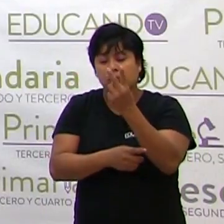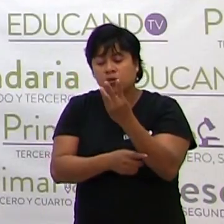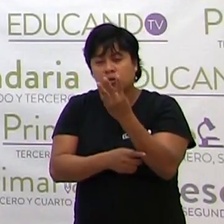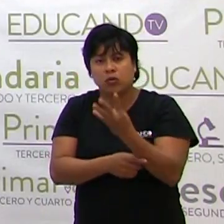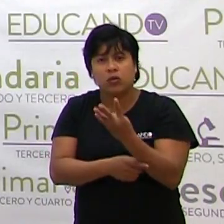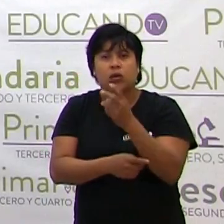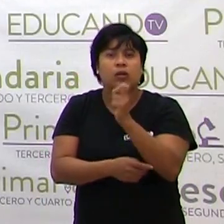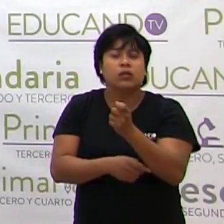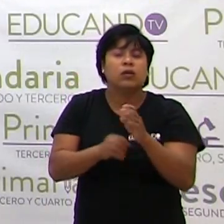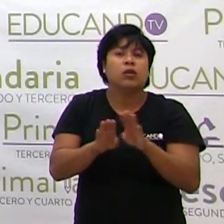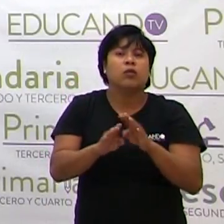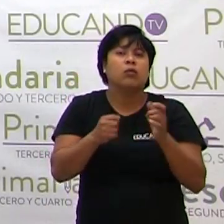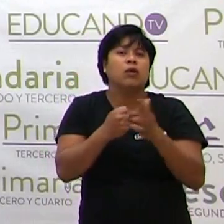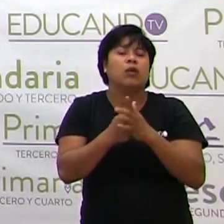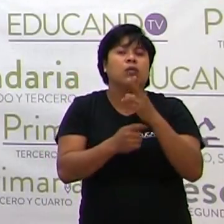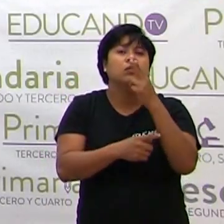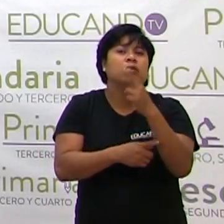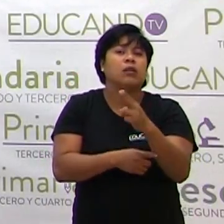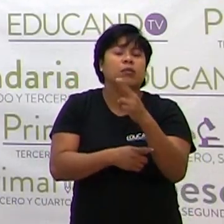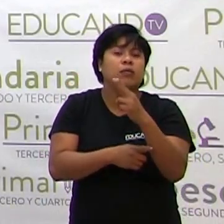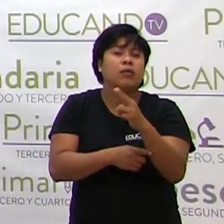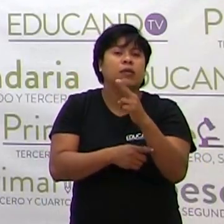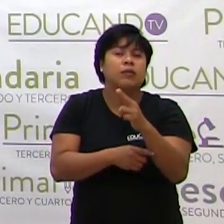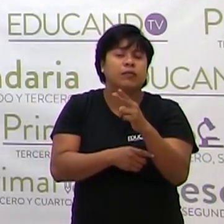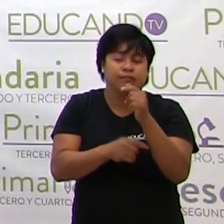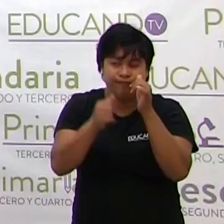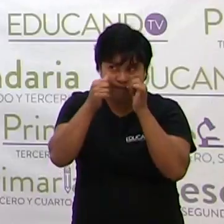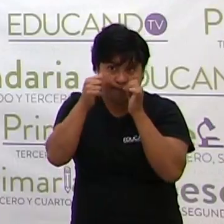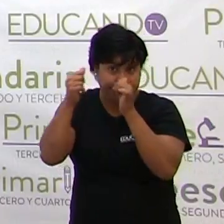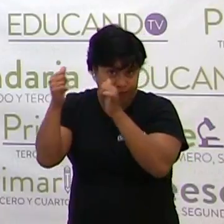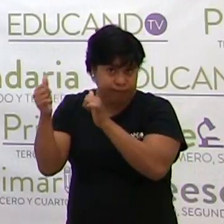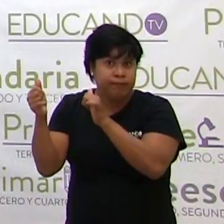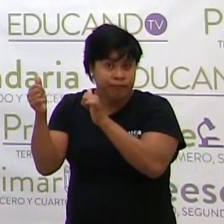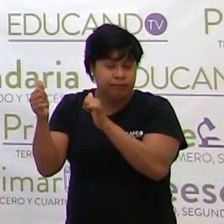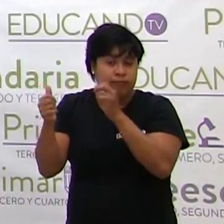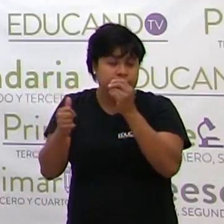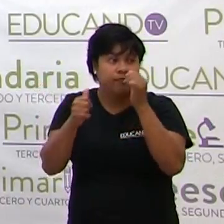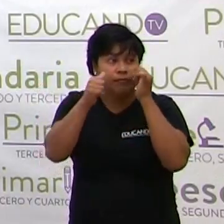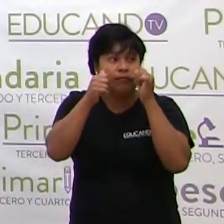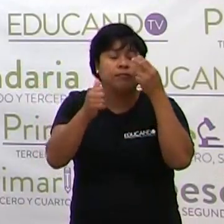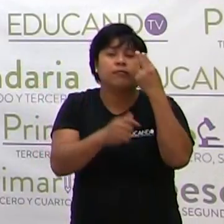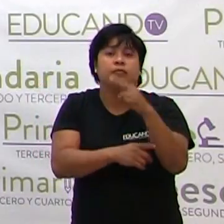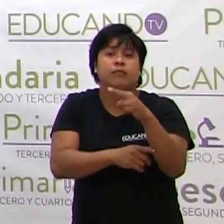algo que se llama, mucha atención, algo que tenemos